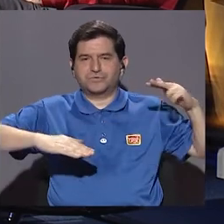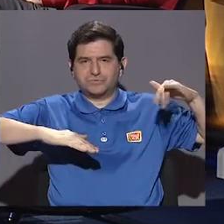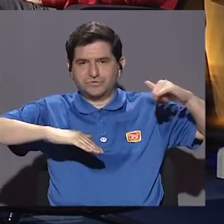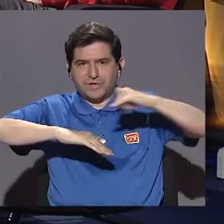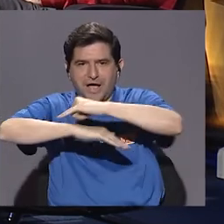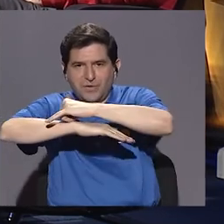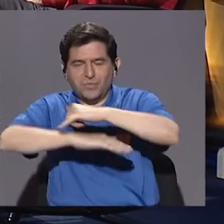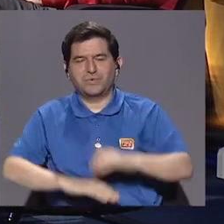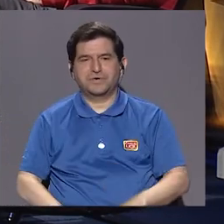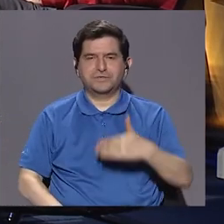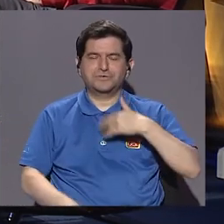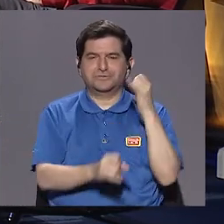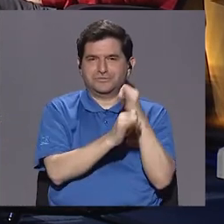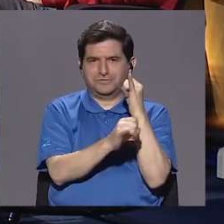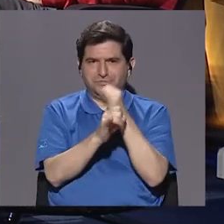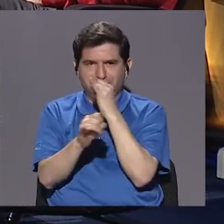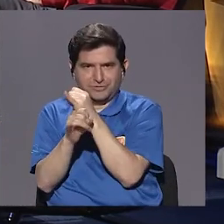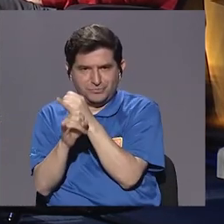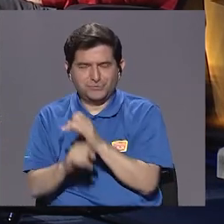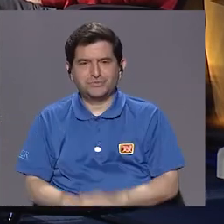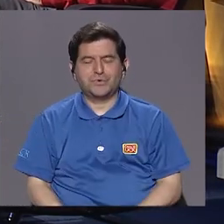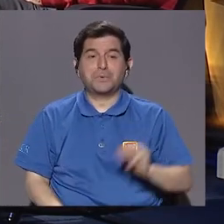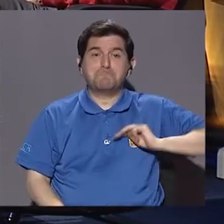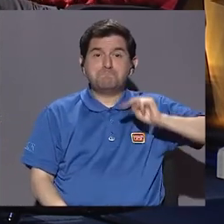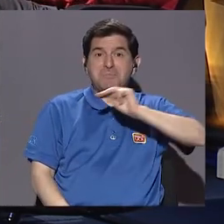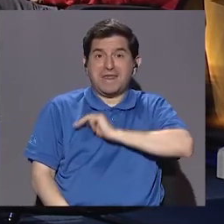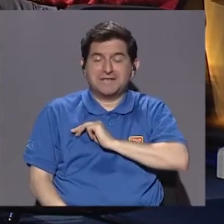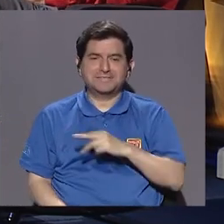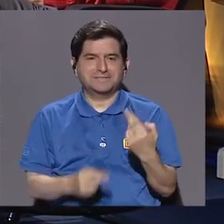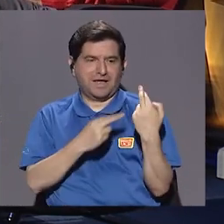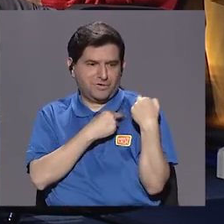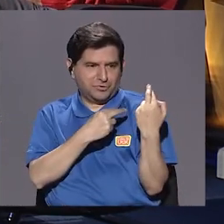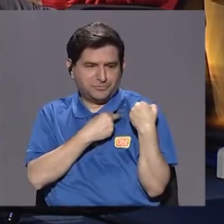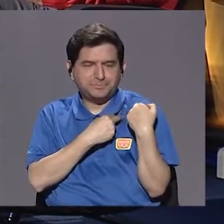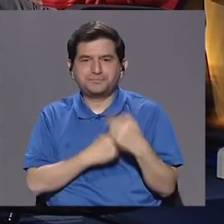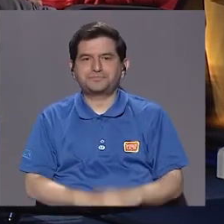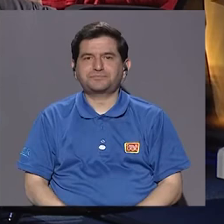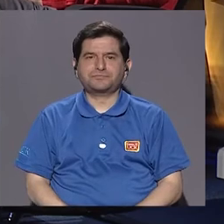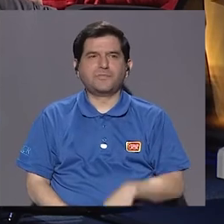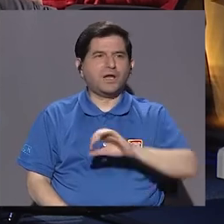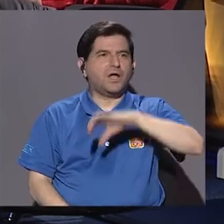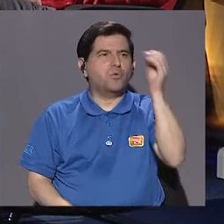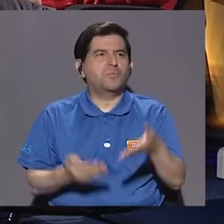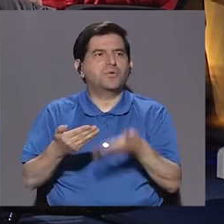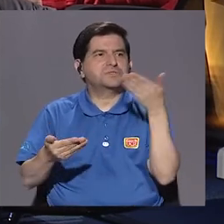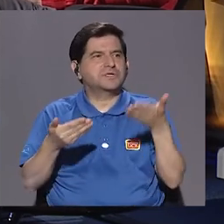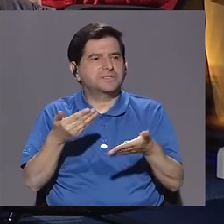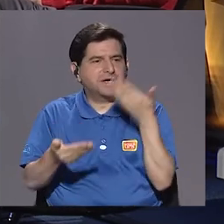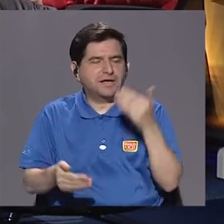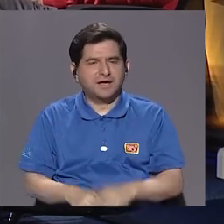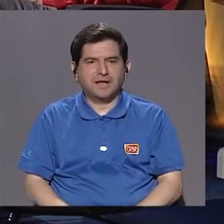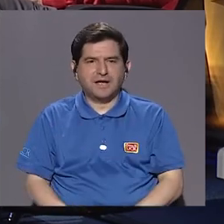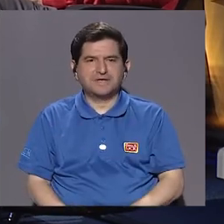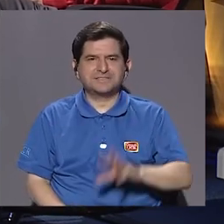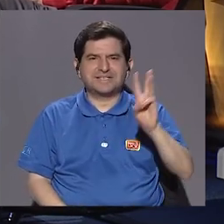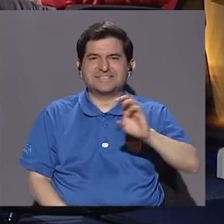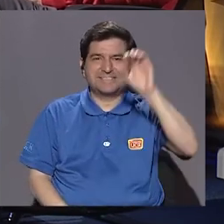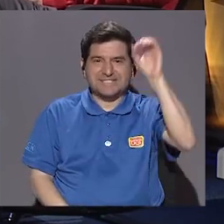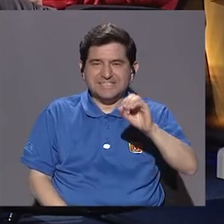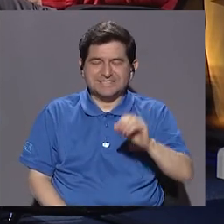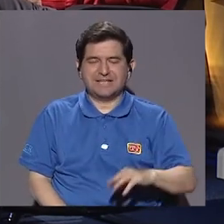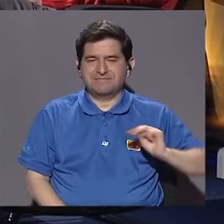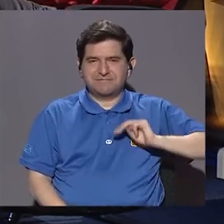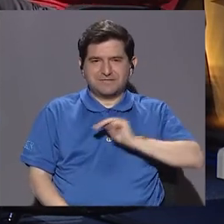tienen instituciones ministerios a cargo de ellos en un porcentaje de casi el 60 por ciento de